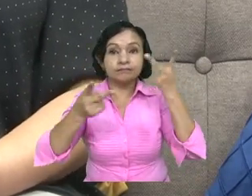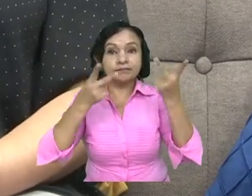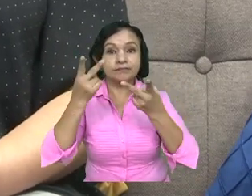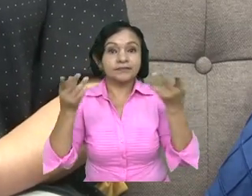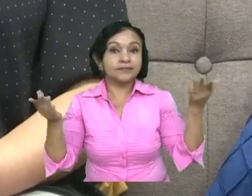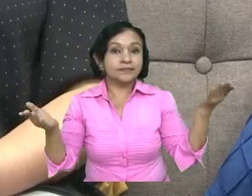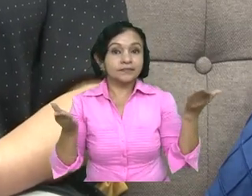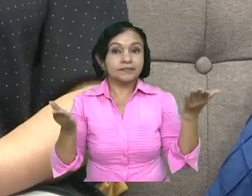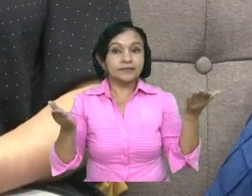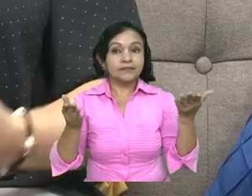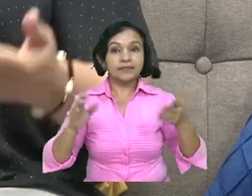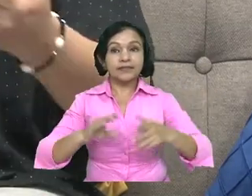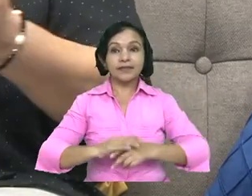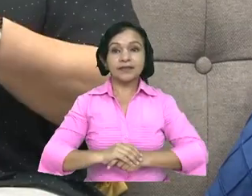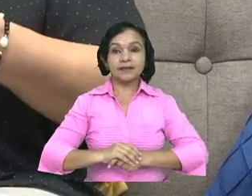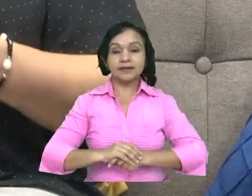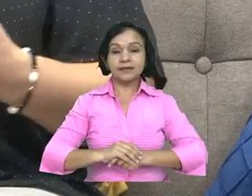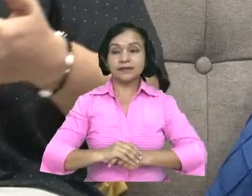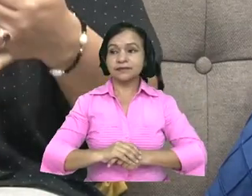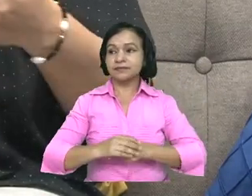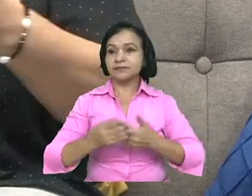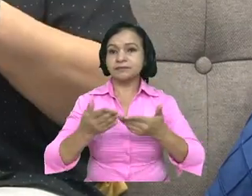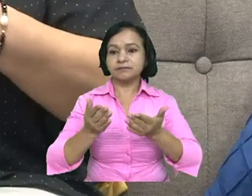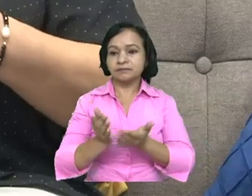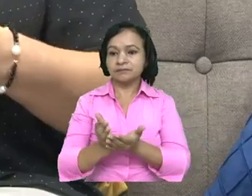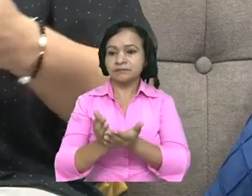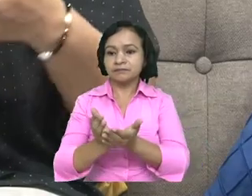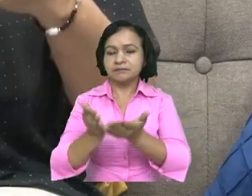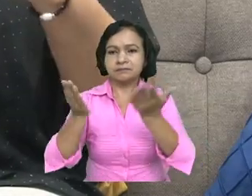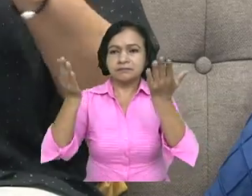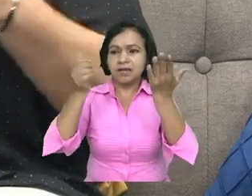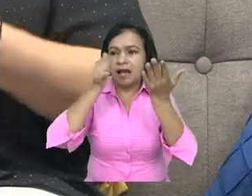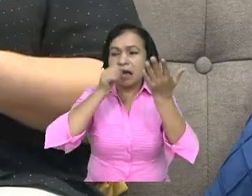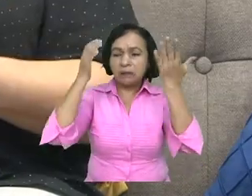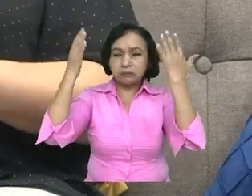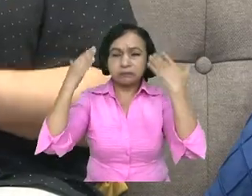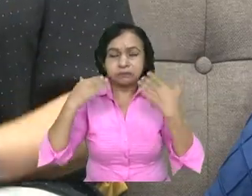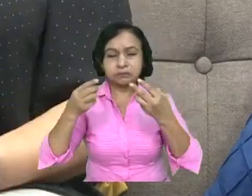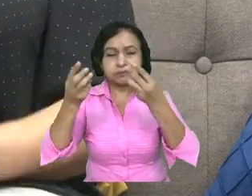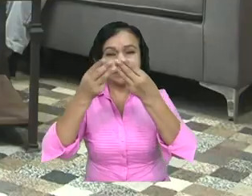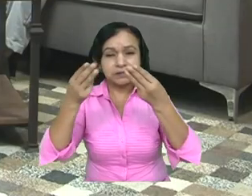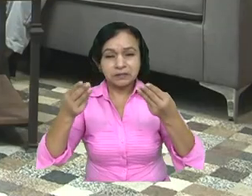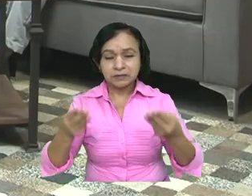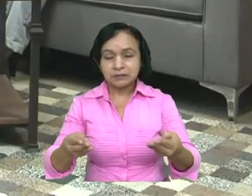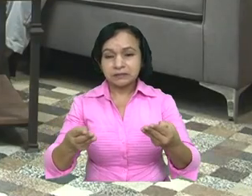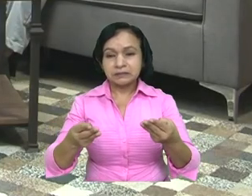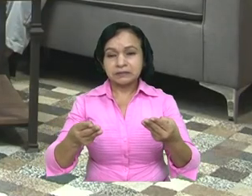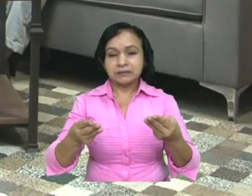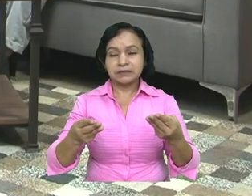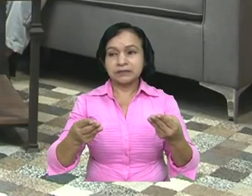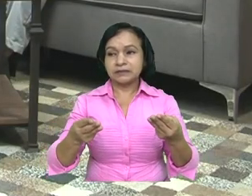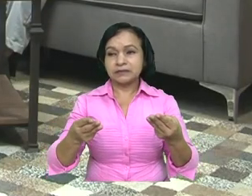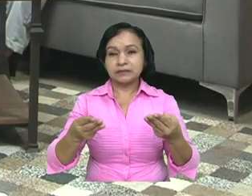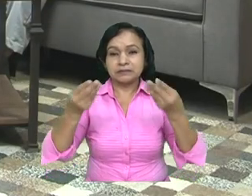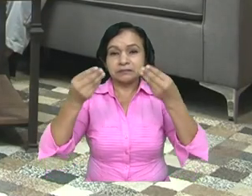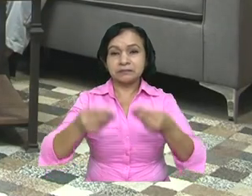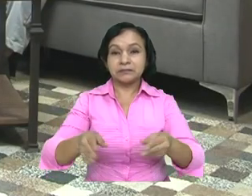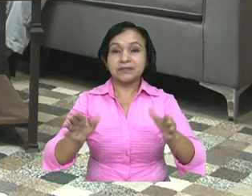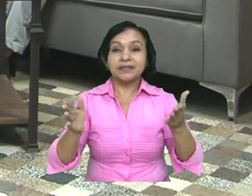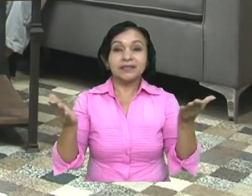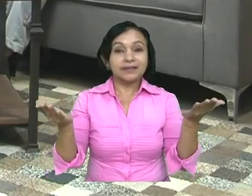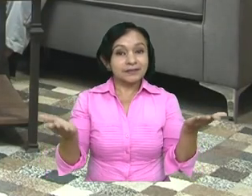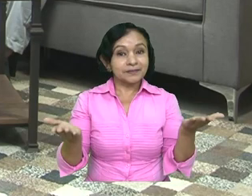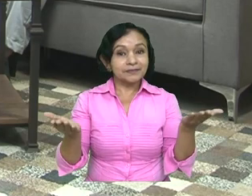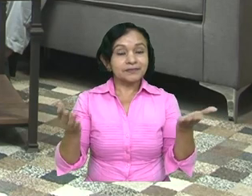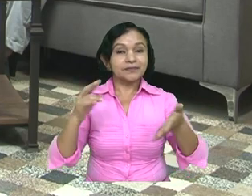que es en panga, se mojan, los materiales de construcción muchas veces se les pierde,